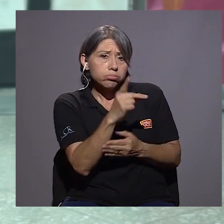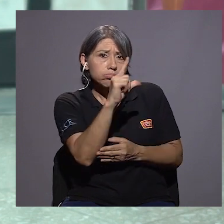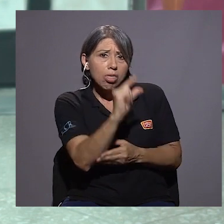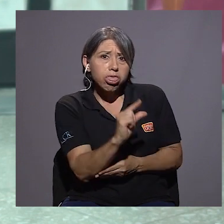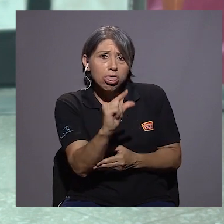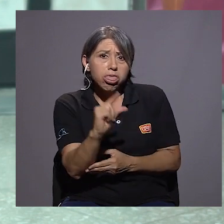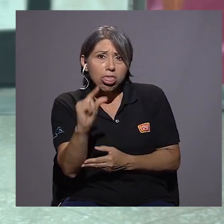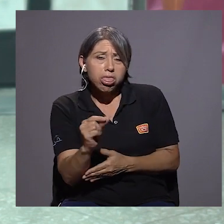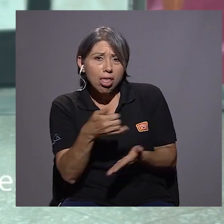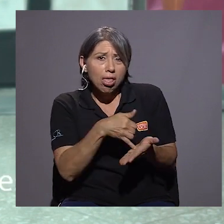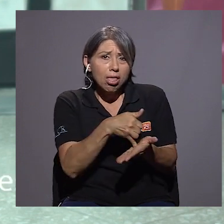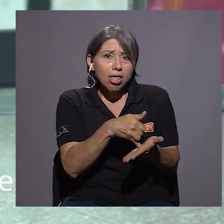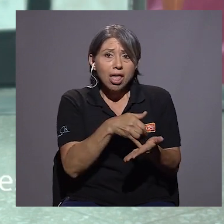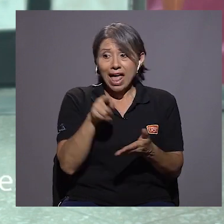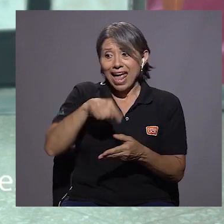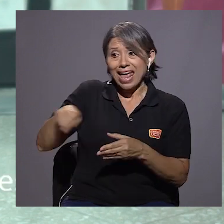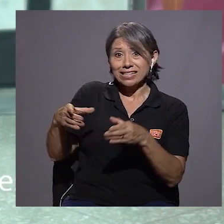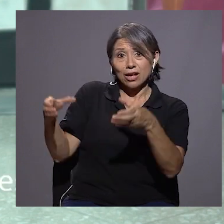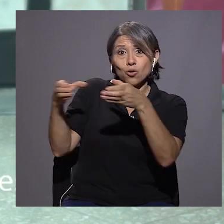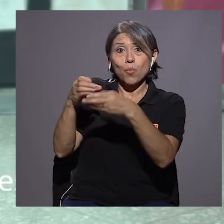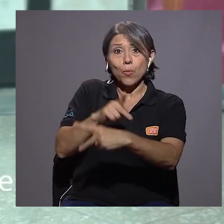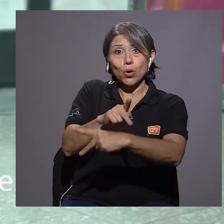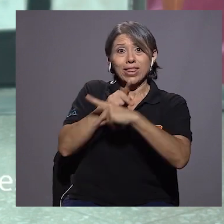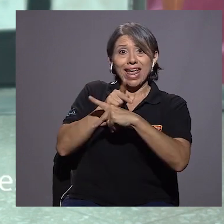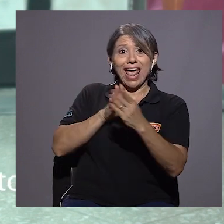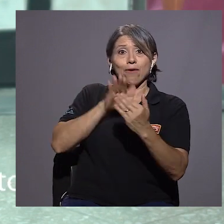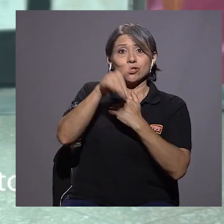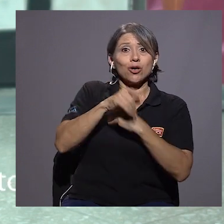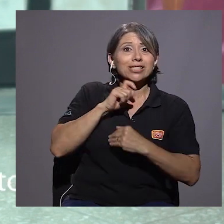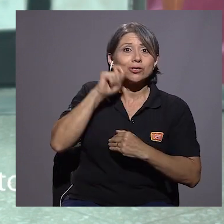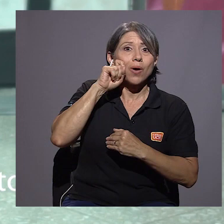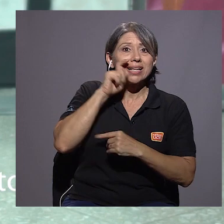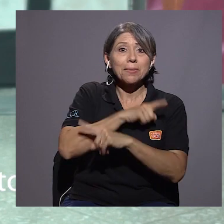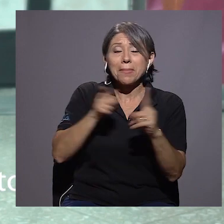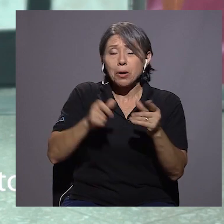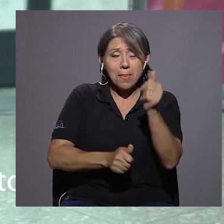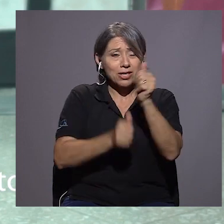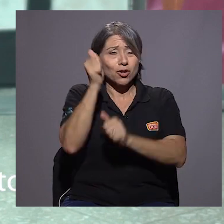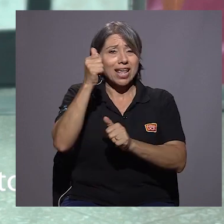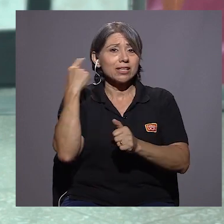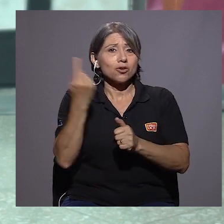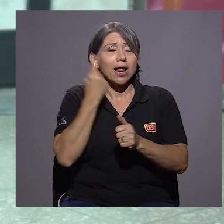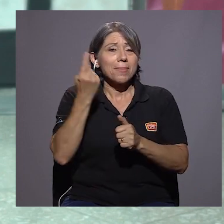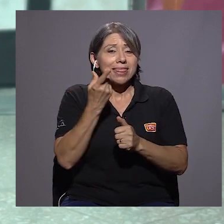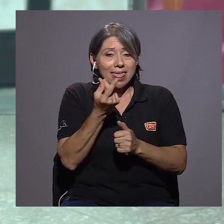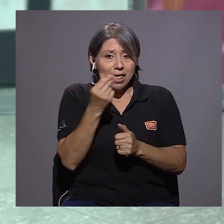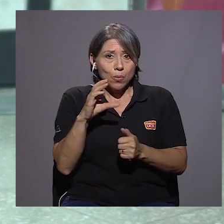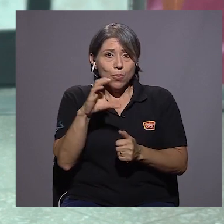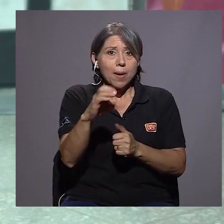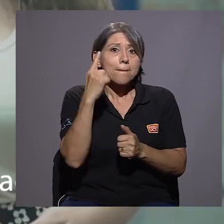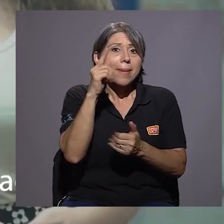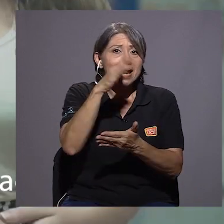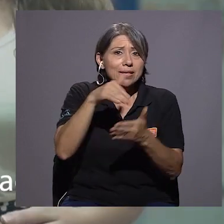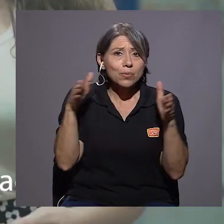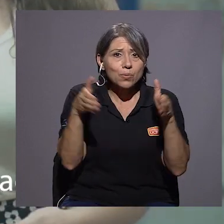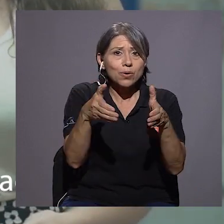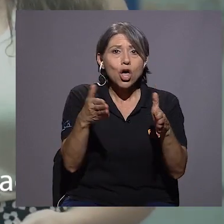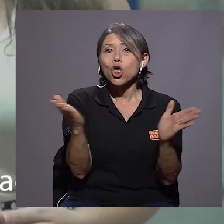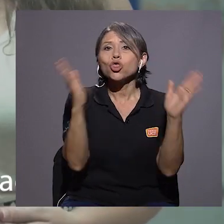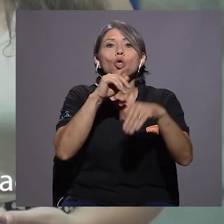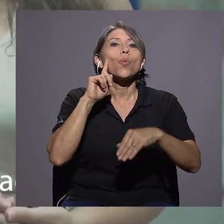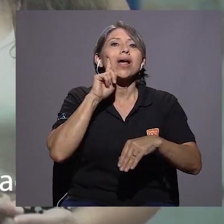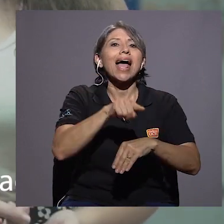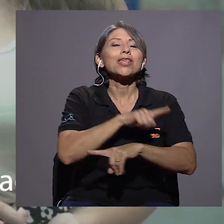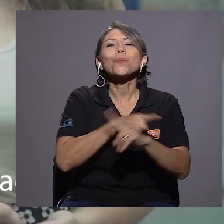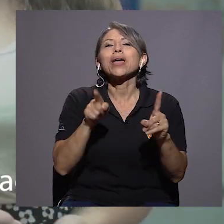inestabilidad laboral. Una élite que protege a acosadores sexuales y acapara la gran mayoría del presupuesto para sedes centrales. Por eso no hubo